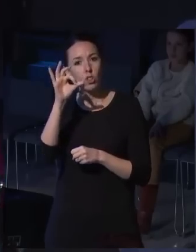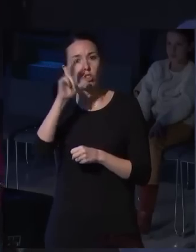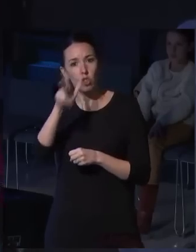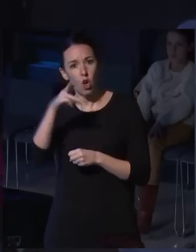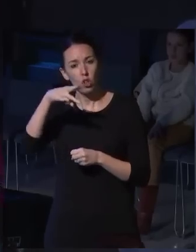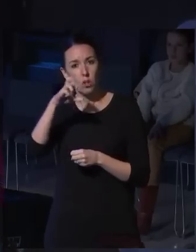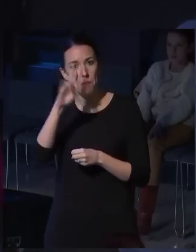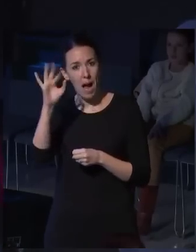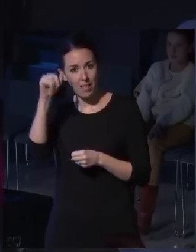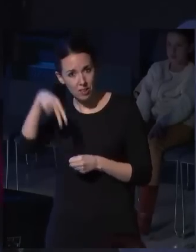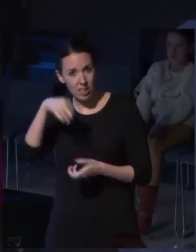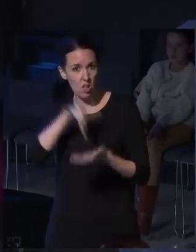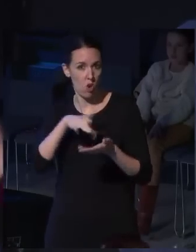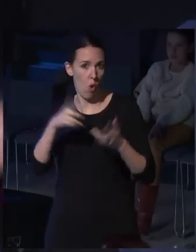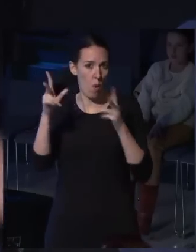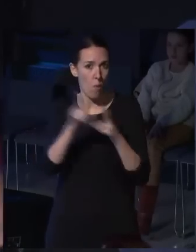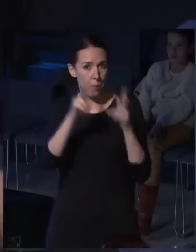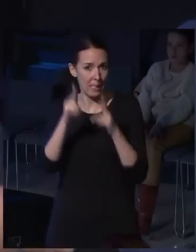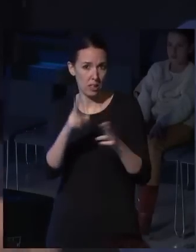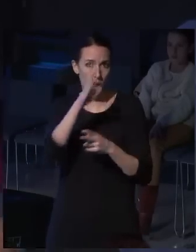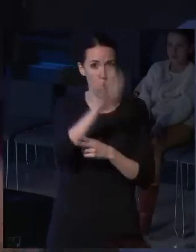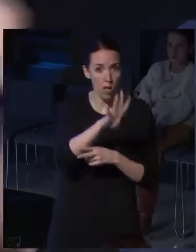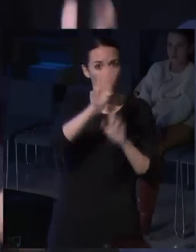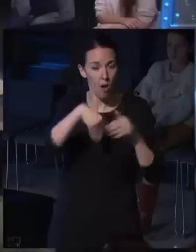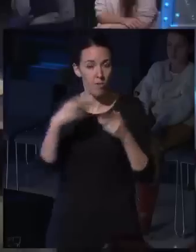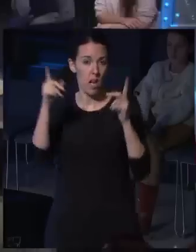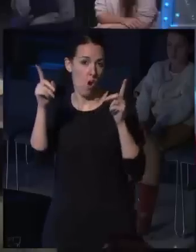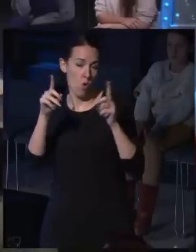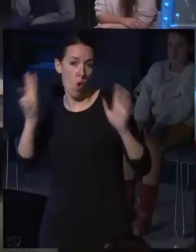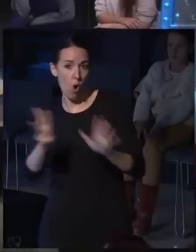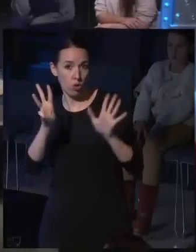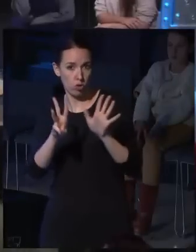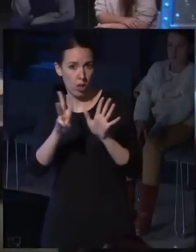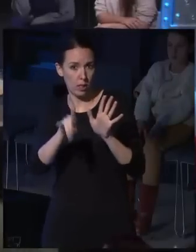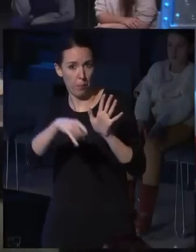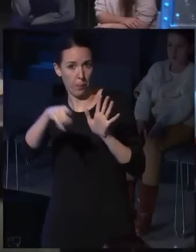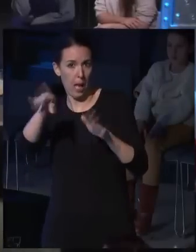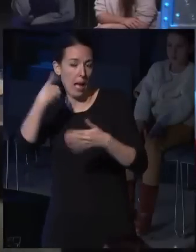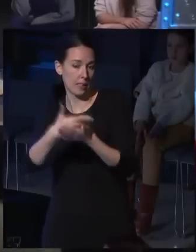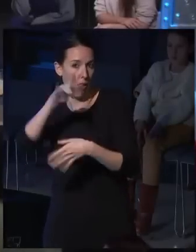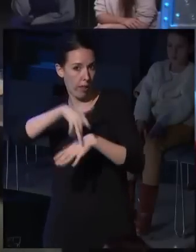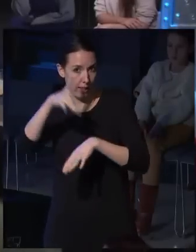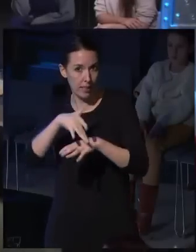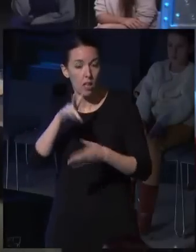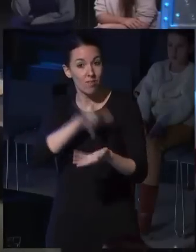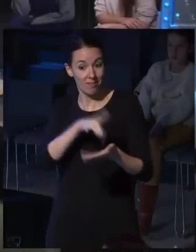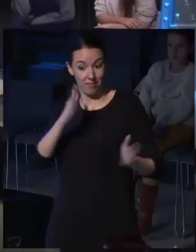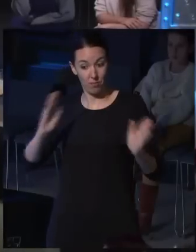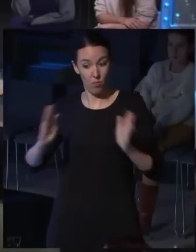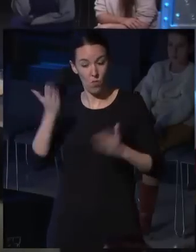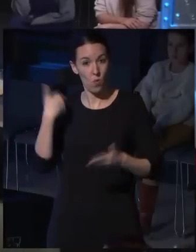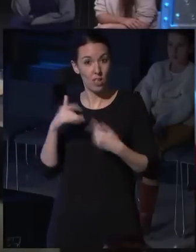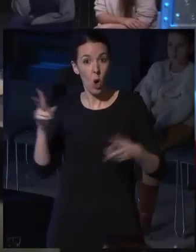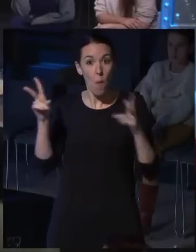de inicio pues tenían 4 pistas, luego ya fueron llegando 8 pistas y se fue multiplicando, etcétera, etcétera, hasta llegar al digital. Pero, claro, en aquel momento, pues